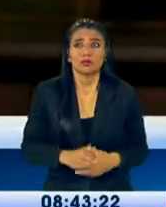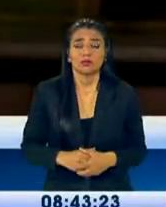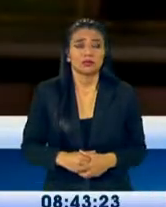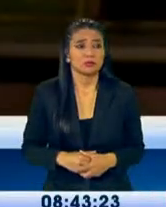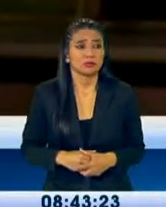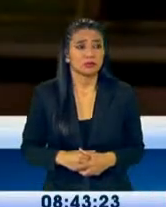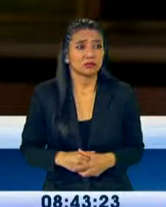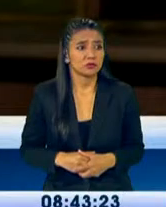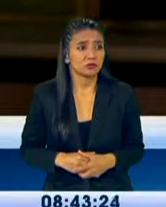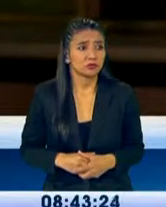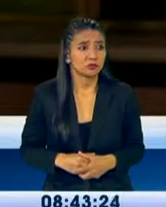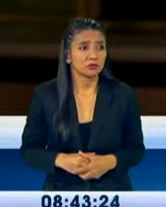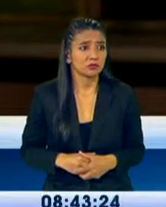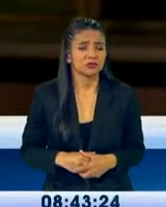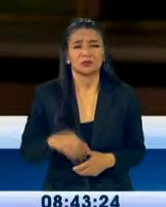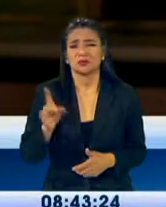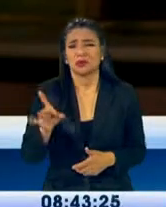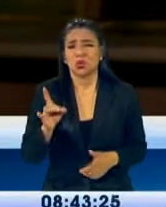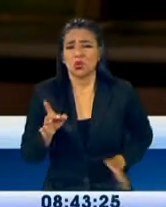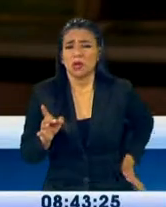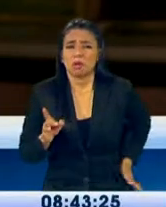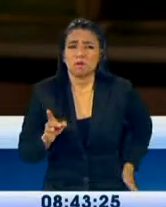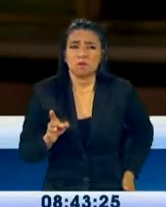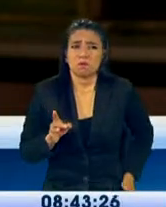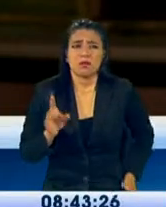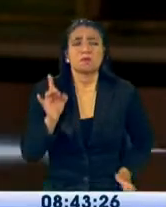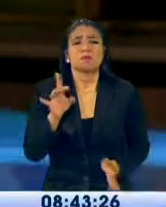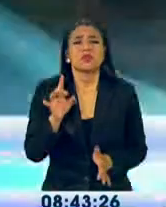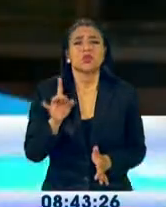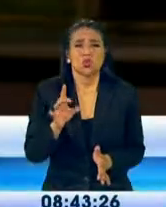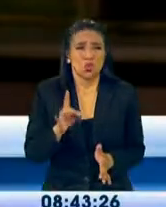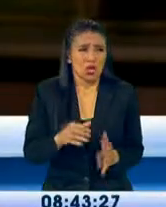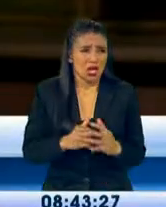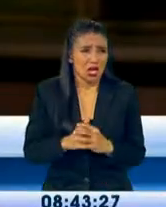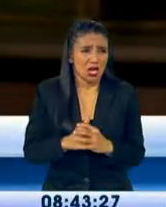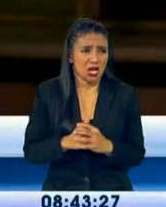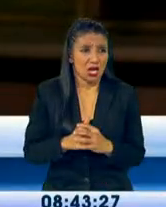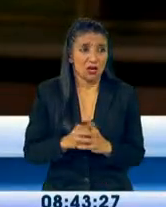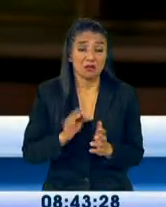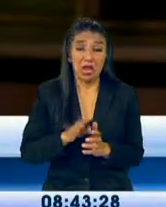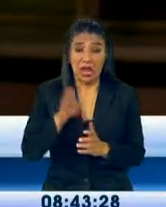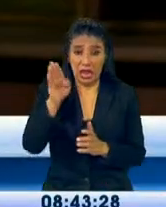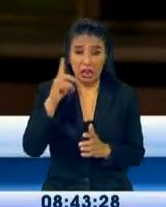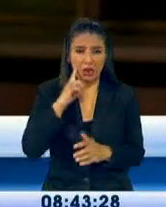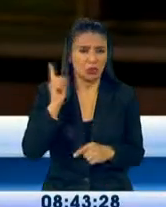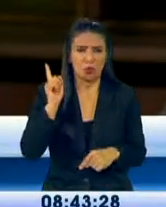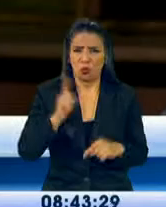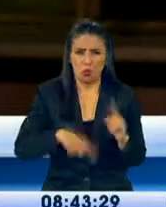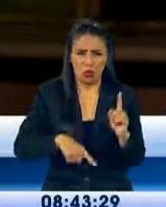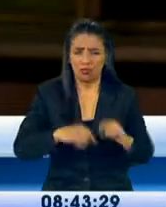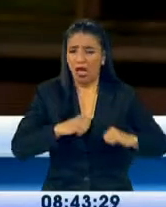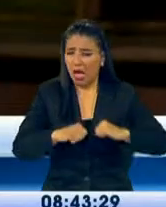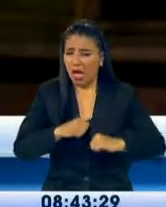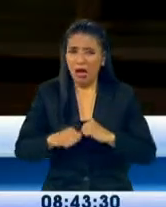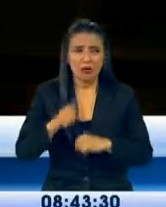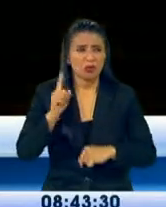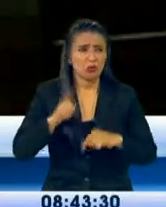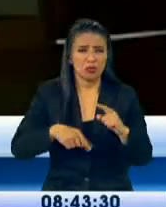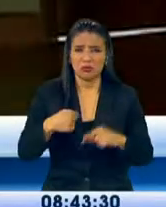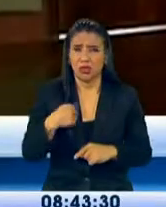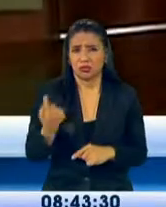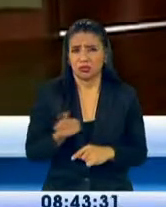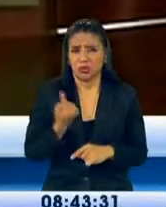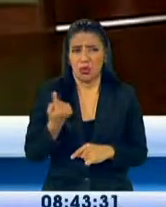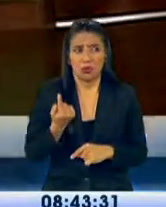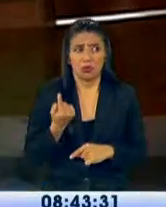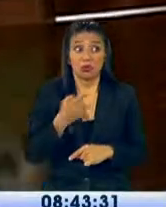Me duele aquí en la pierna. Así aguantando siempre para arriba. Pues azulita, pues está azulita aquí. Cecilia